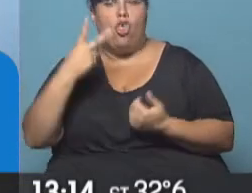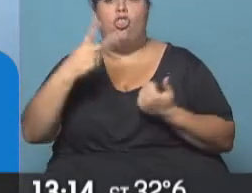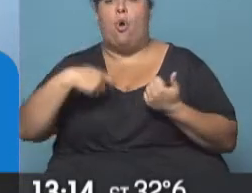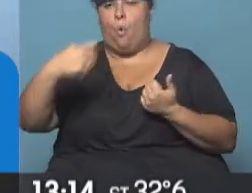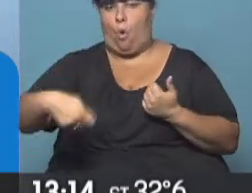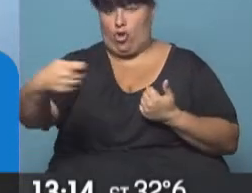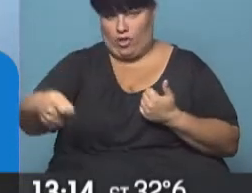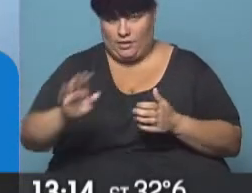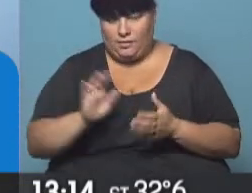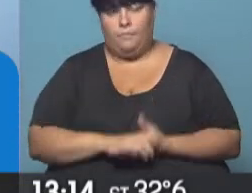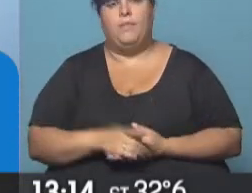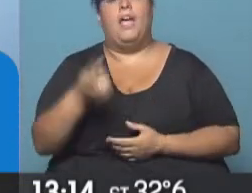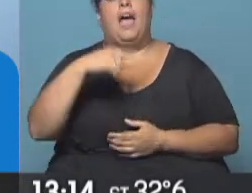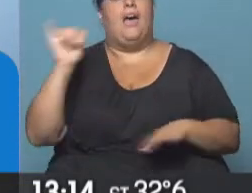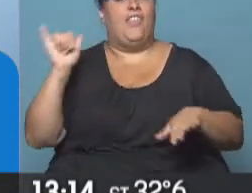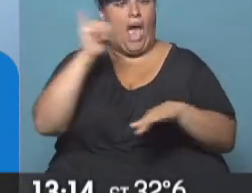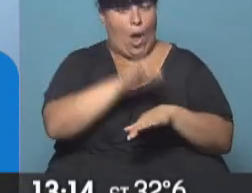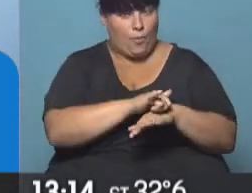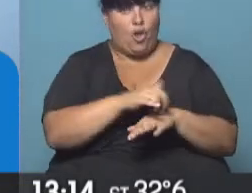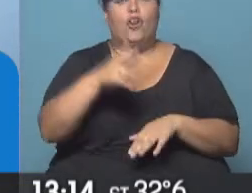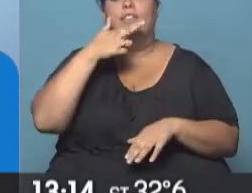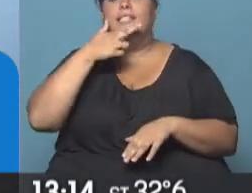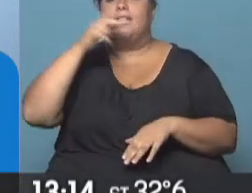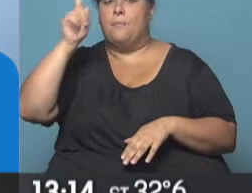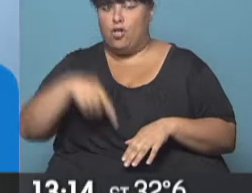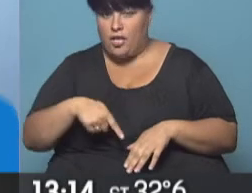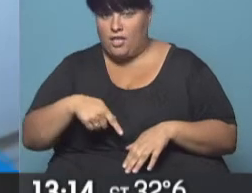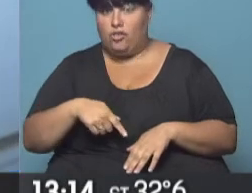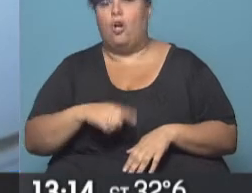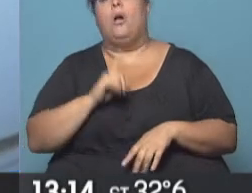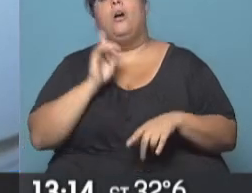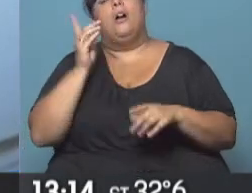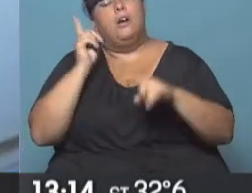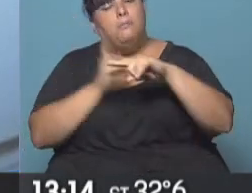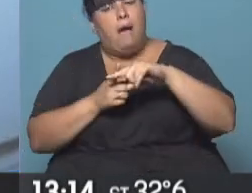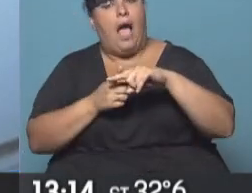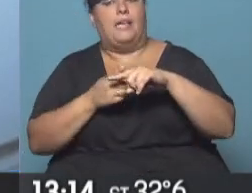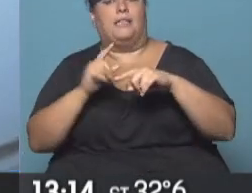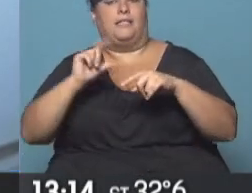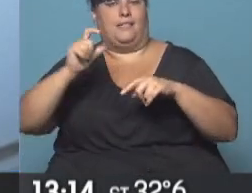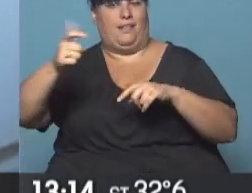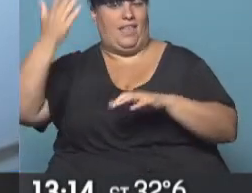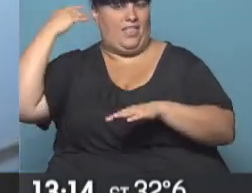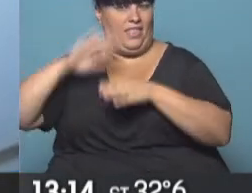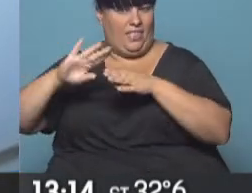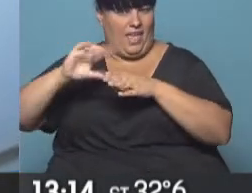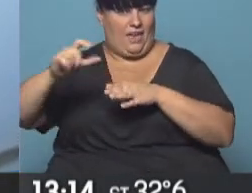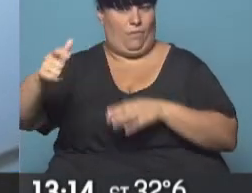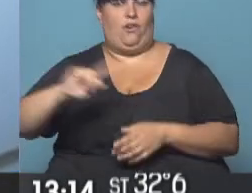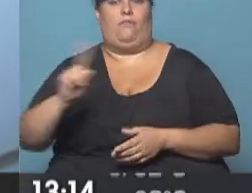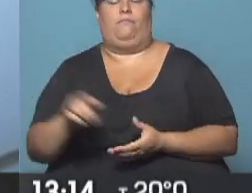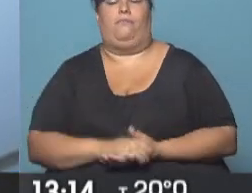pagarse en dos tramos y aeronáuticos con un 17% de incremento que contempla además el pago de montos no